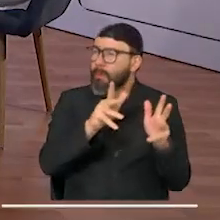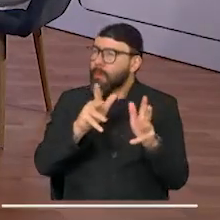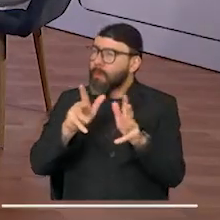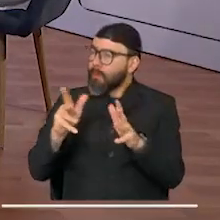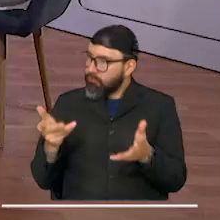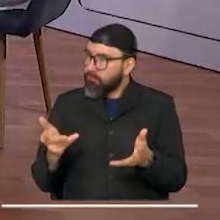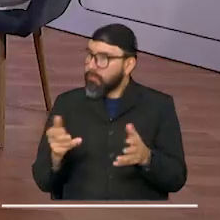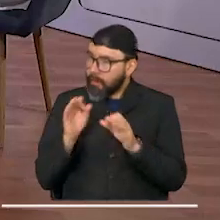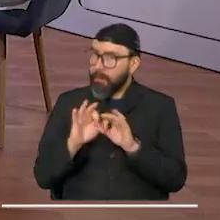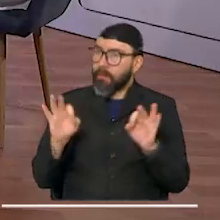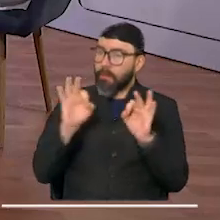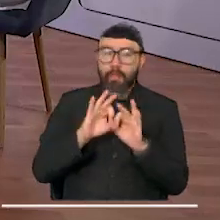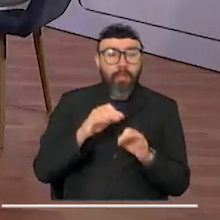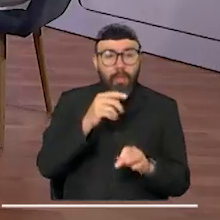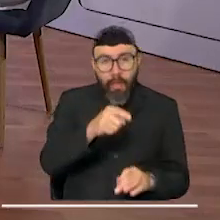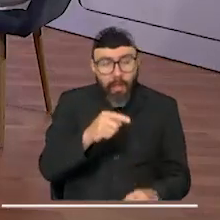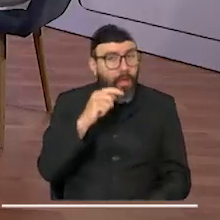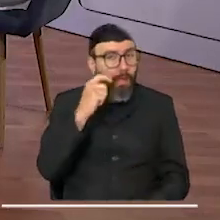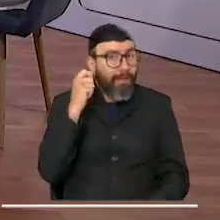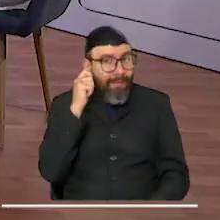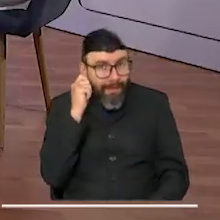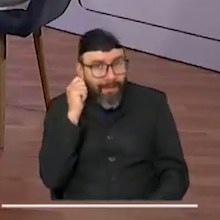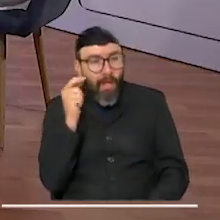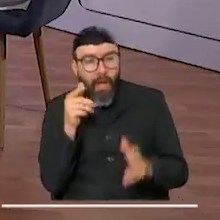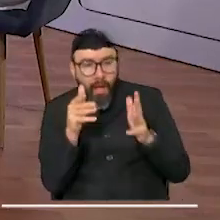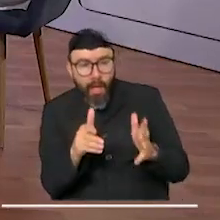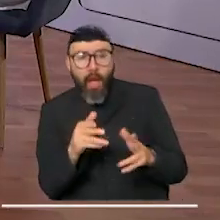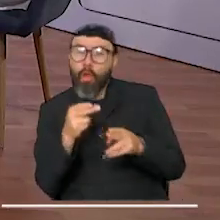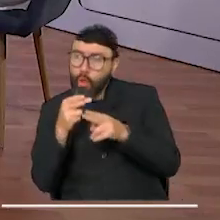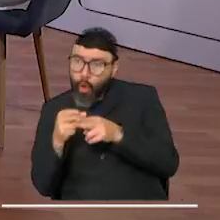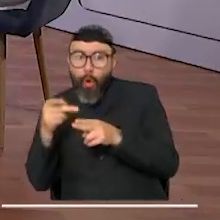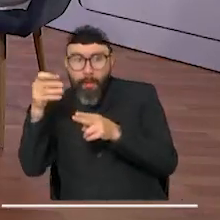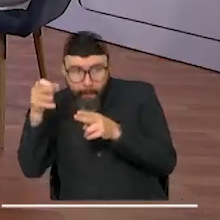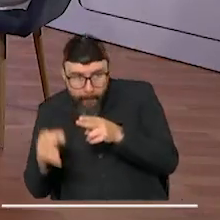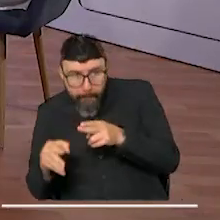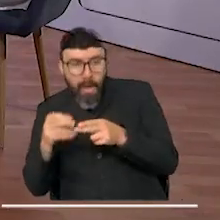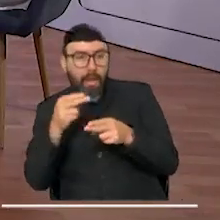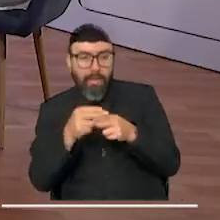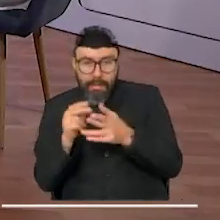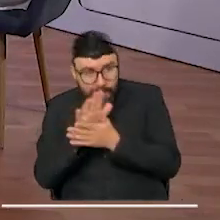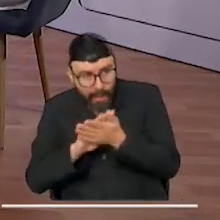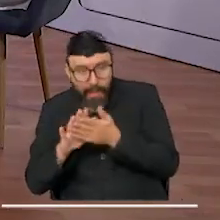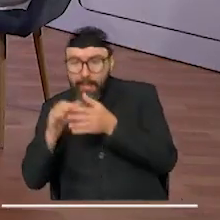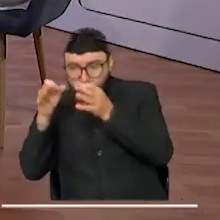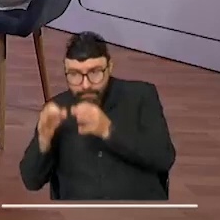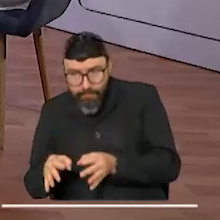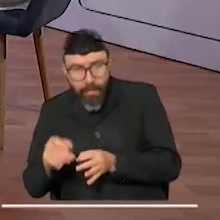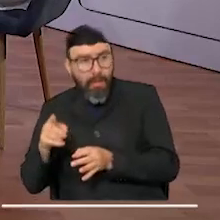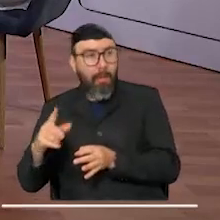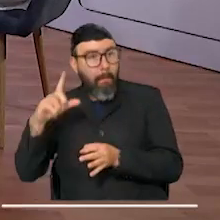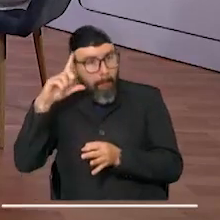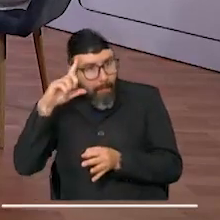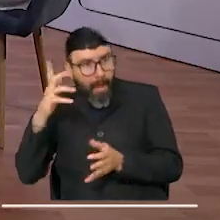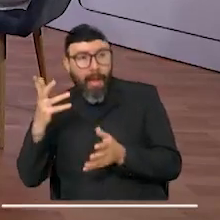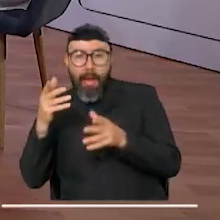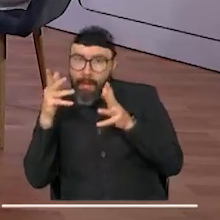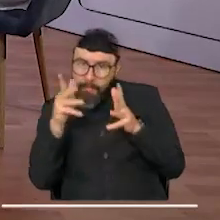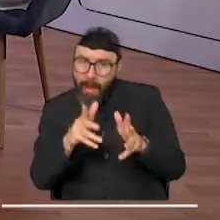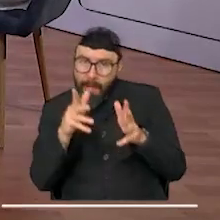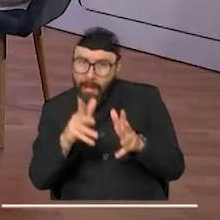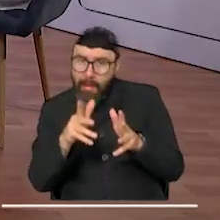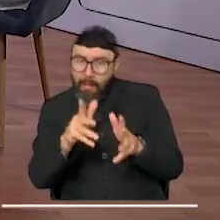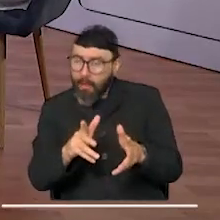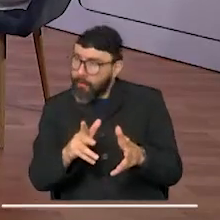las niñas de que es los nombres correcto darles apodos y hacer una educación sexual